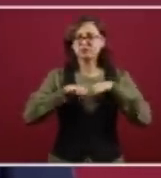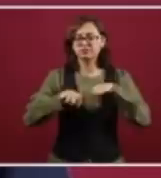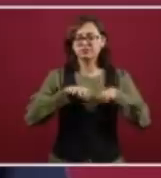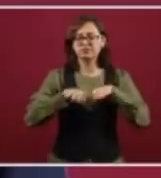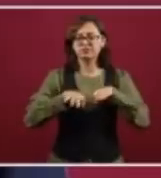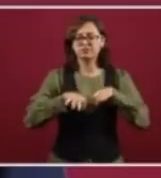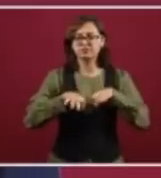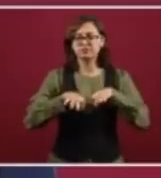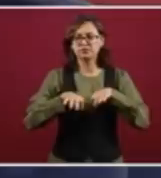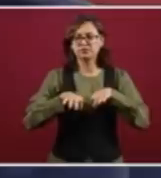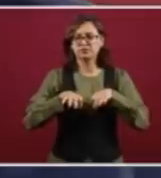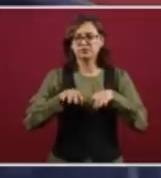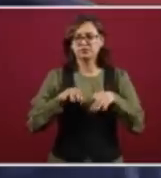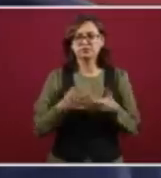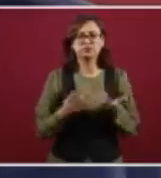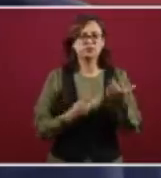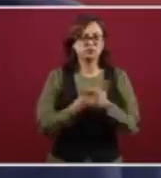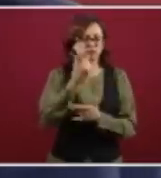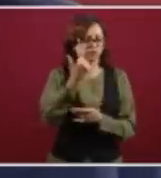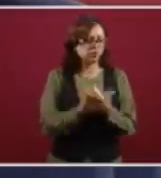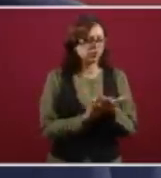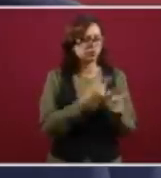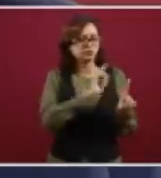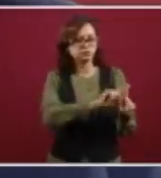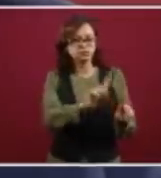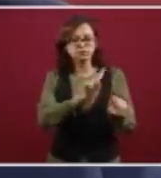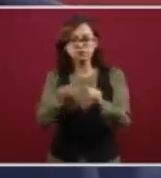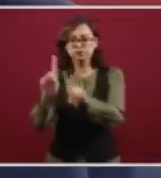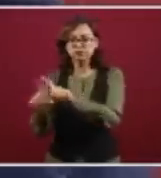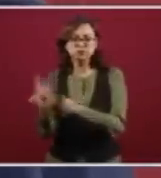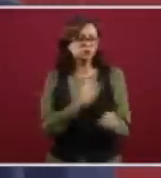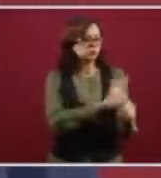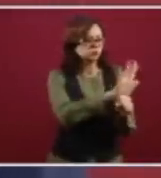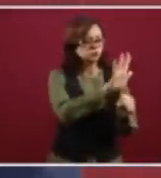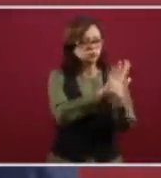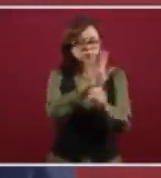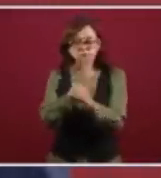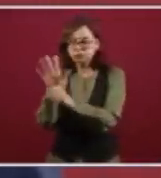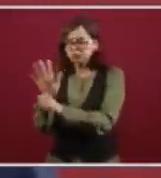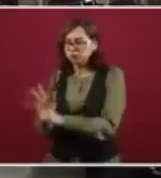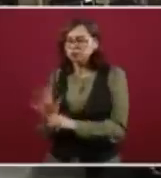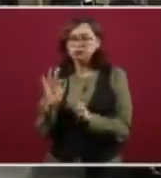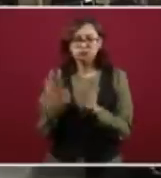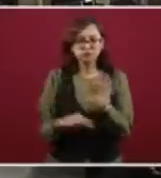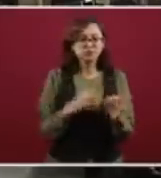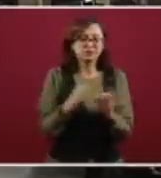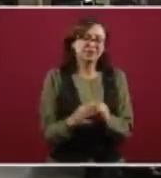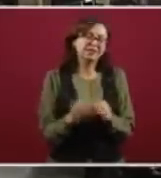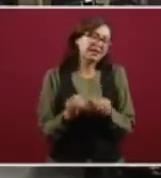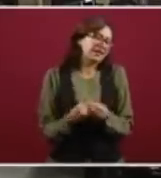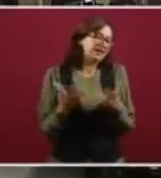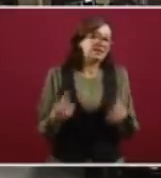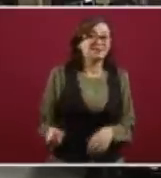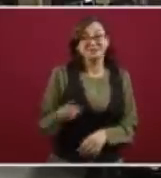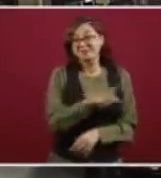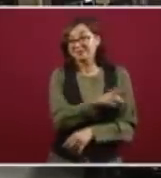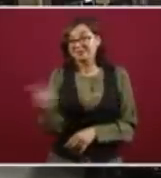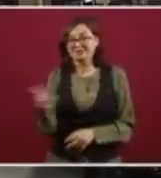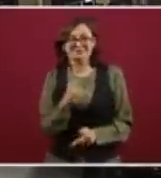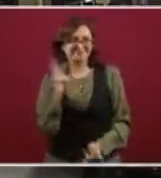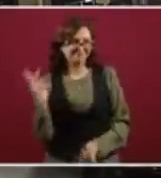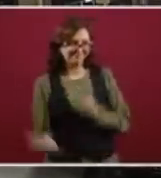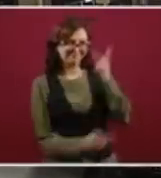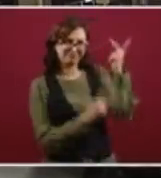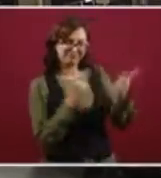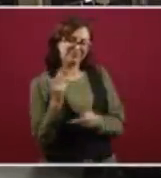en la definición de los proyectos, ustedes porque ese es su trabajo y lo hacen